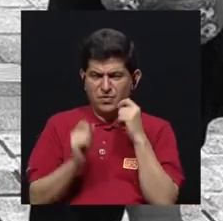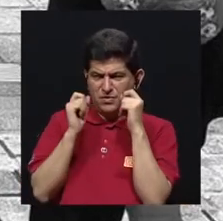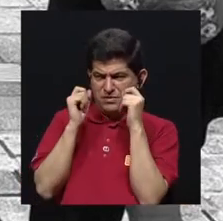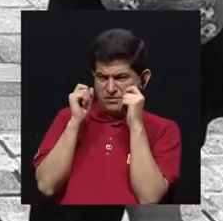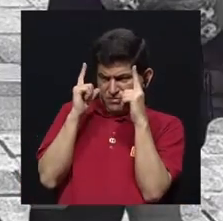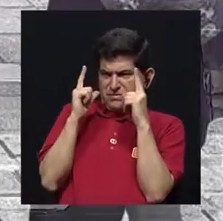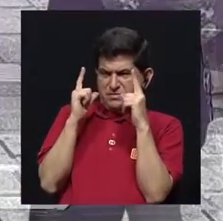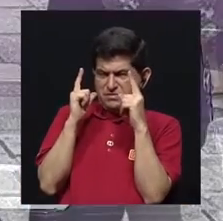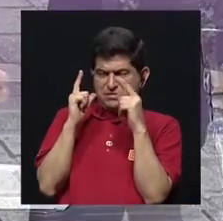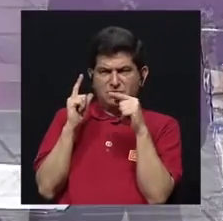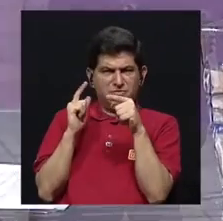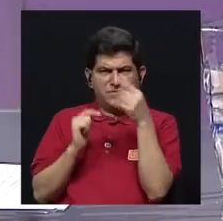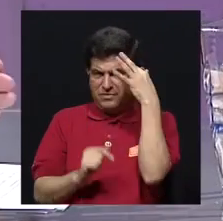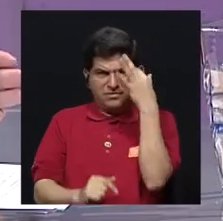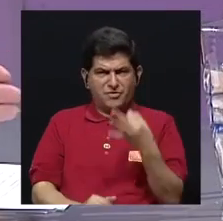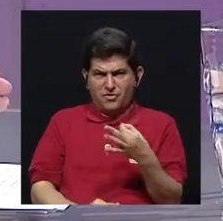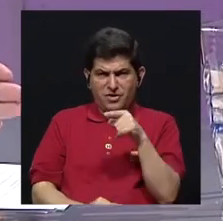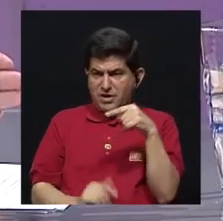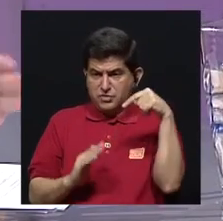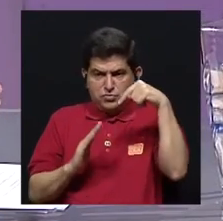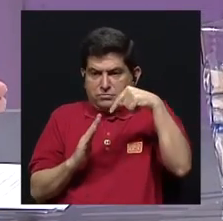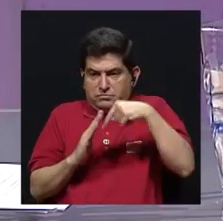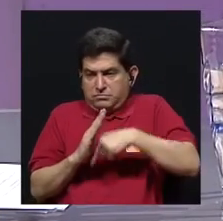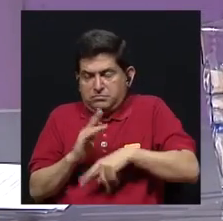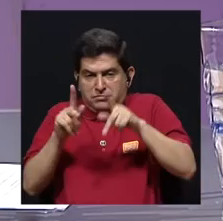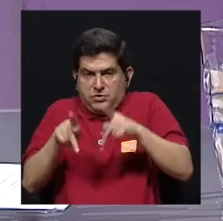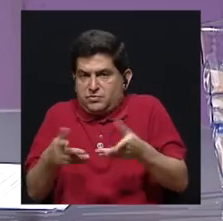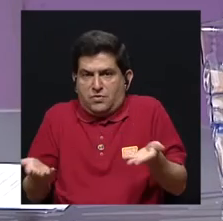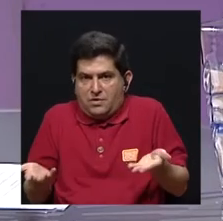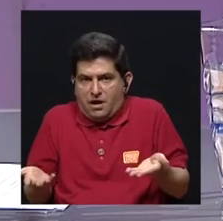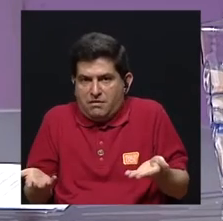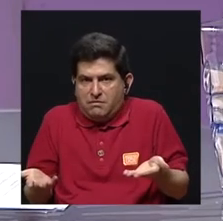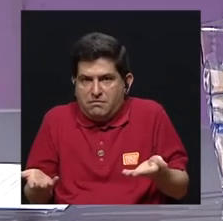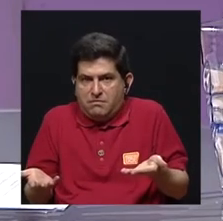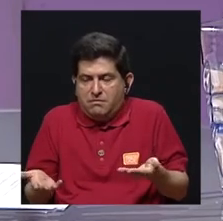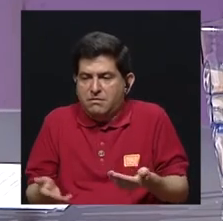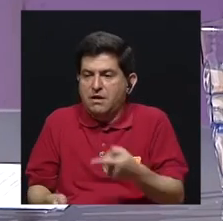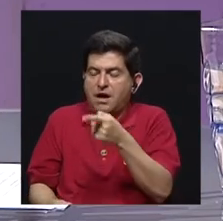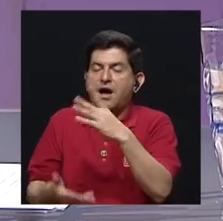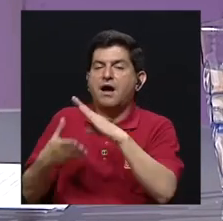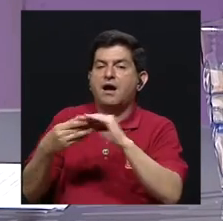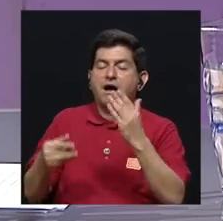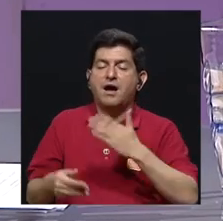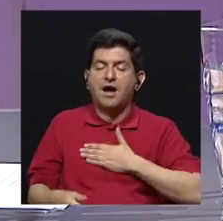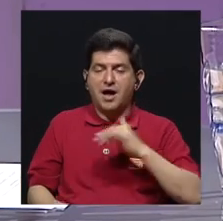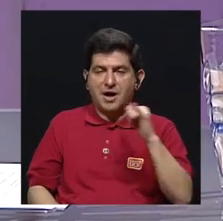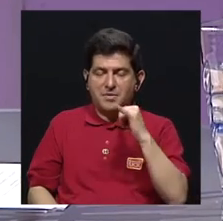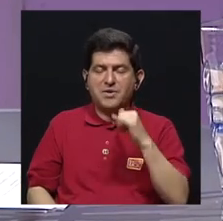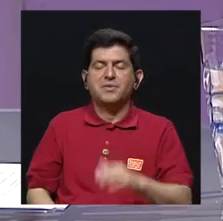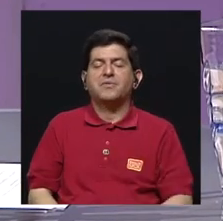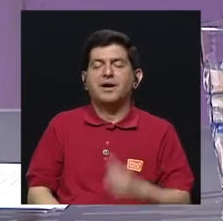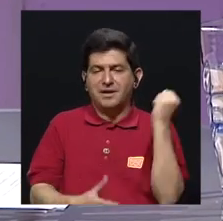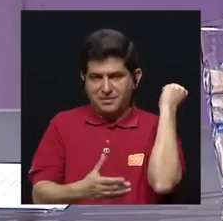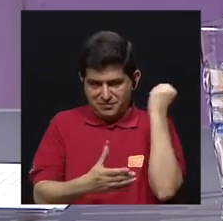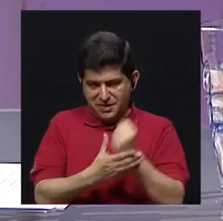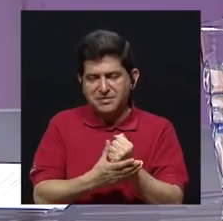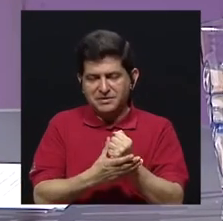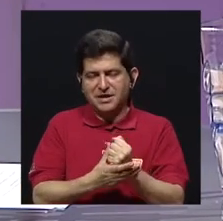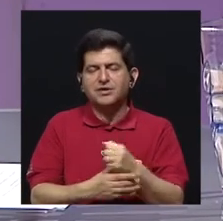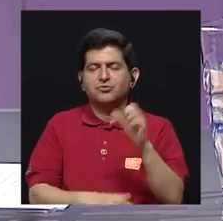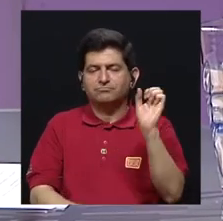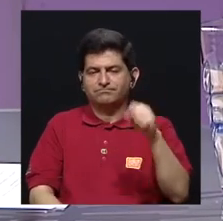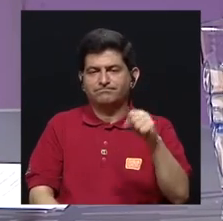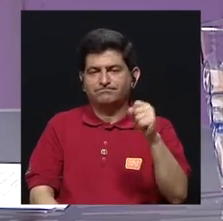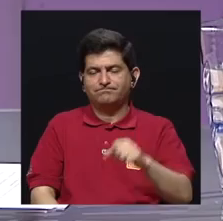porque uno no cree que eso cale tanto en una persona. Y entonces ella nos decía, es que a mí también me mataron, es que a mí también me